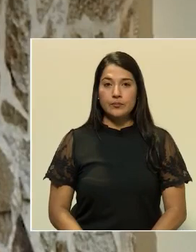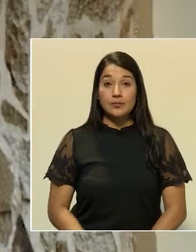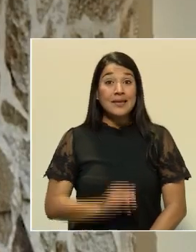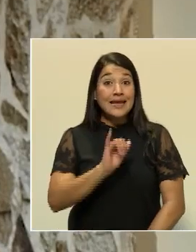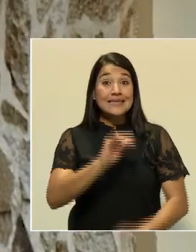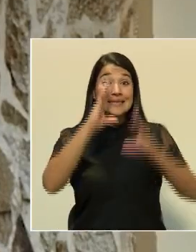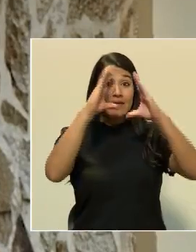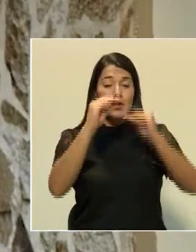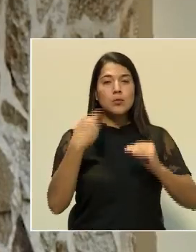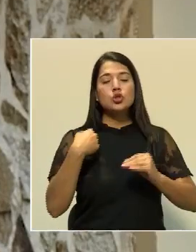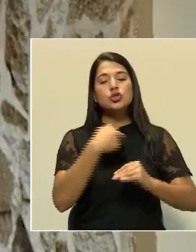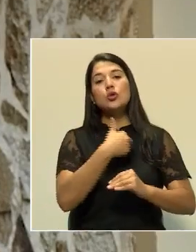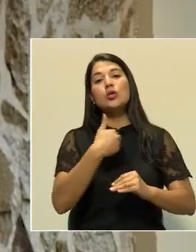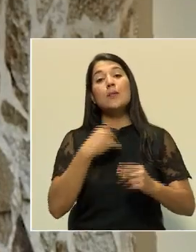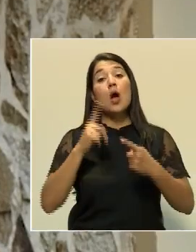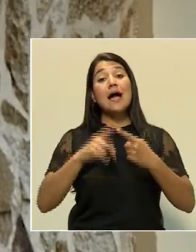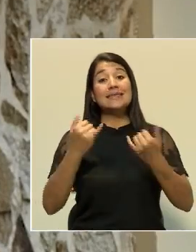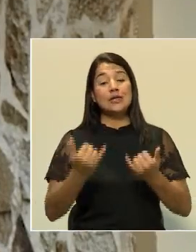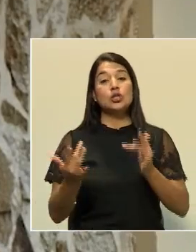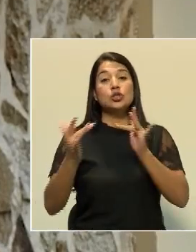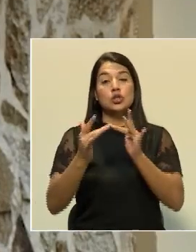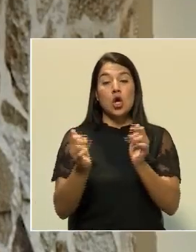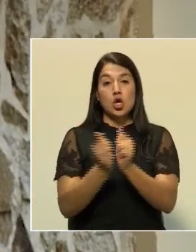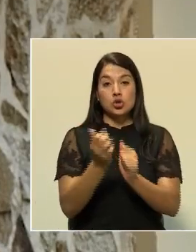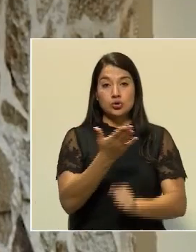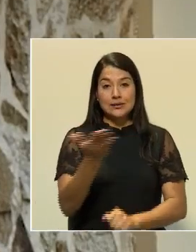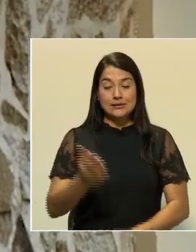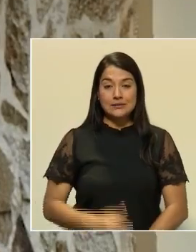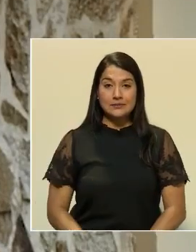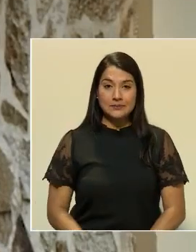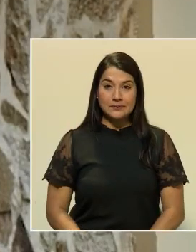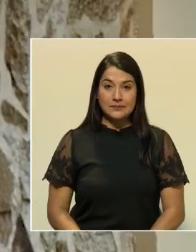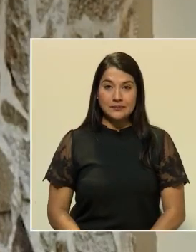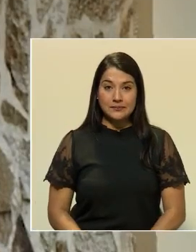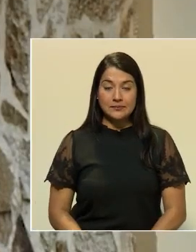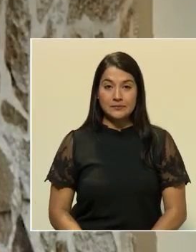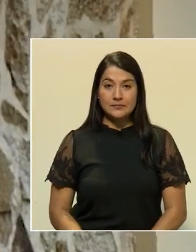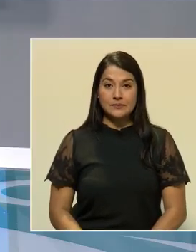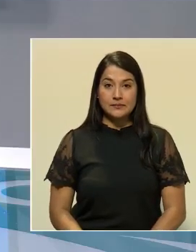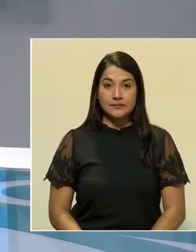Esta es la información que tenemos de momento. Volvemos al estudio con ustedes.